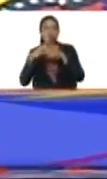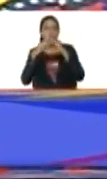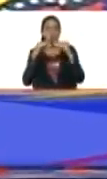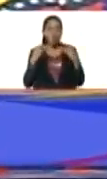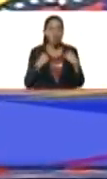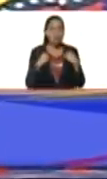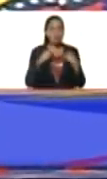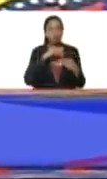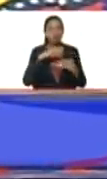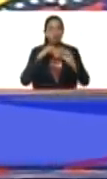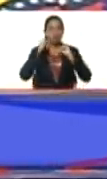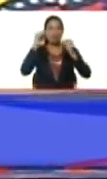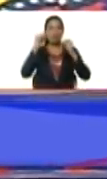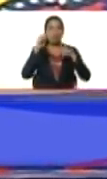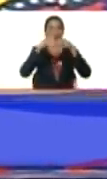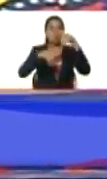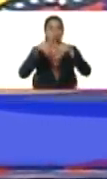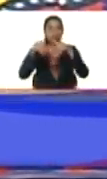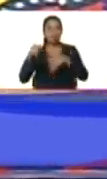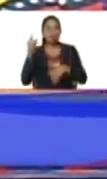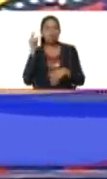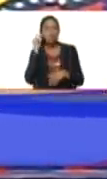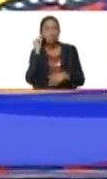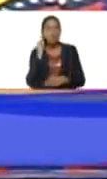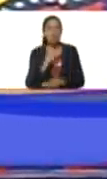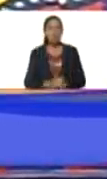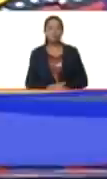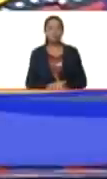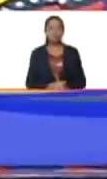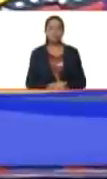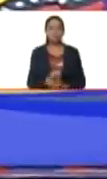con votos. Georger Tolipán.